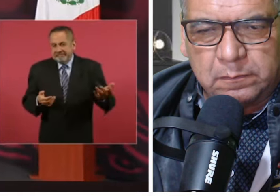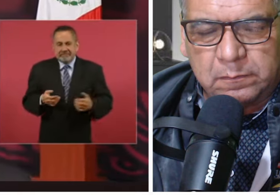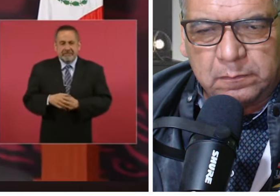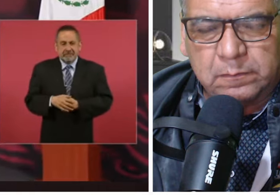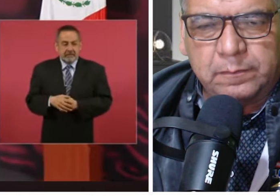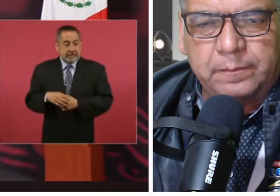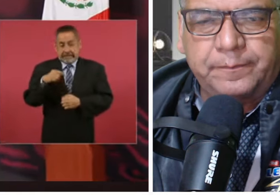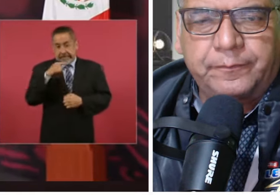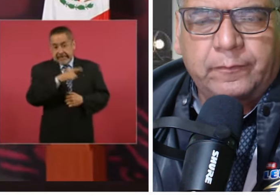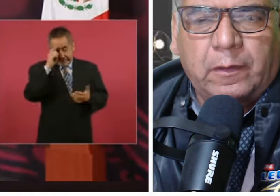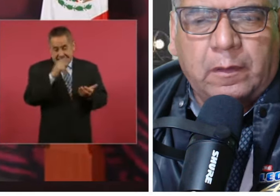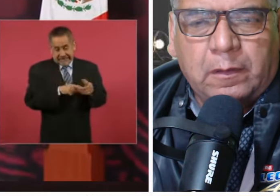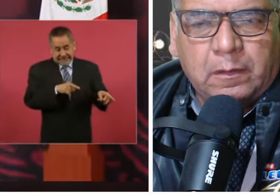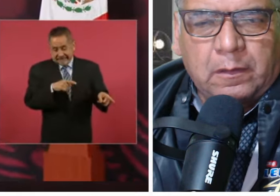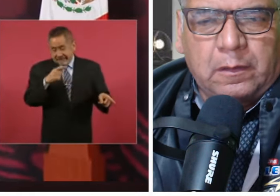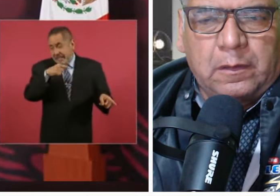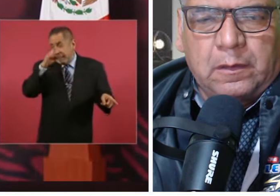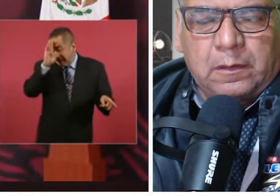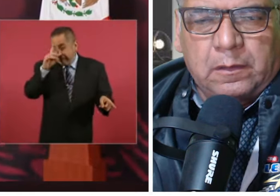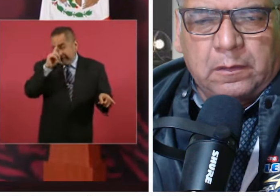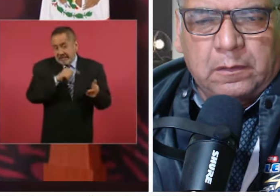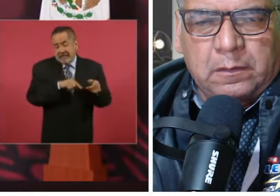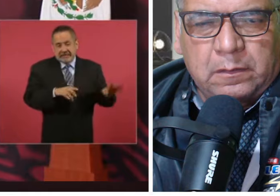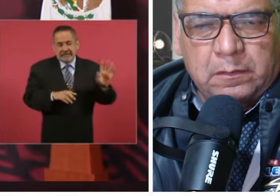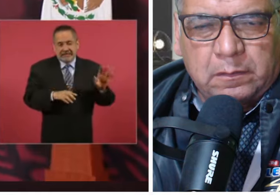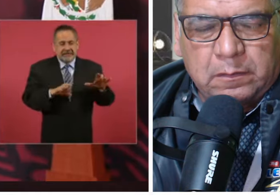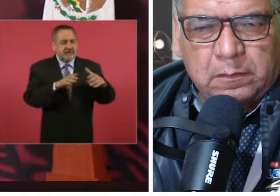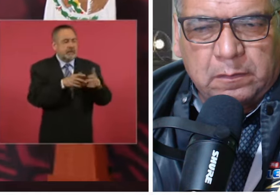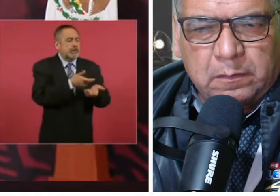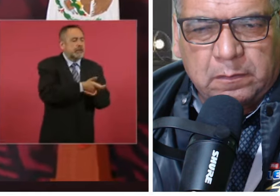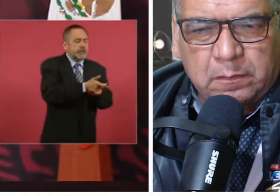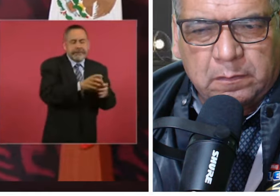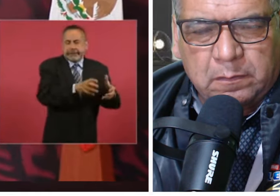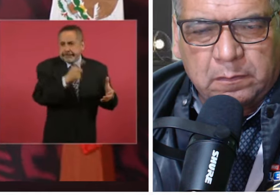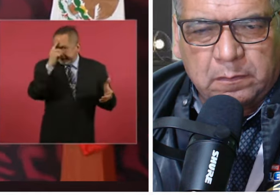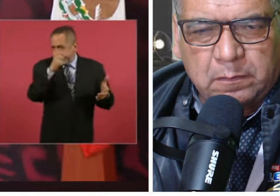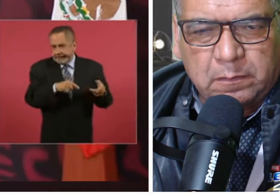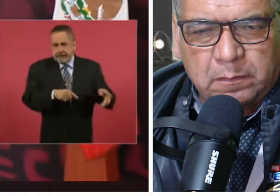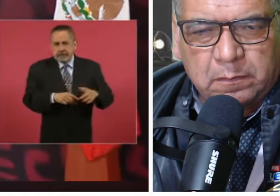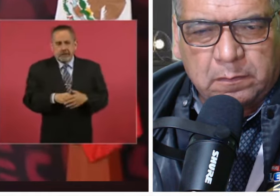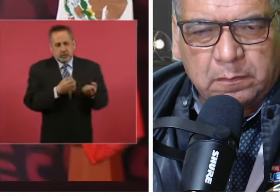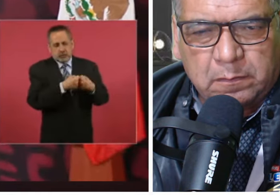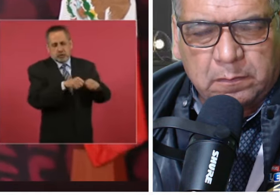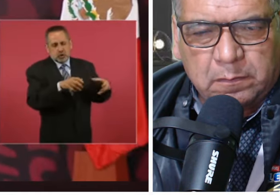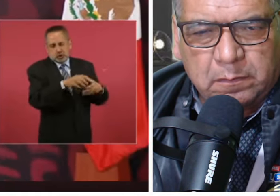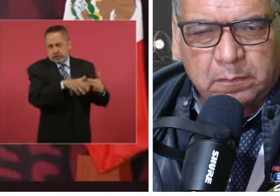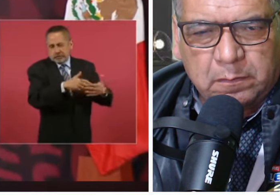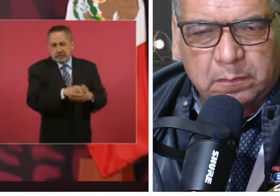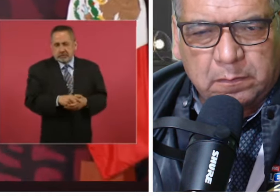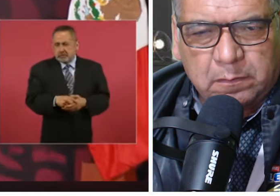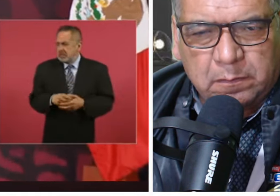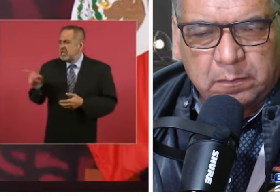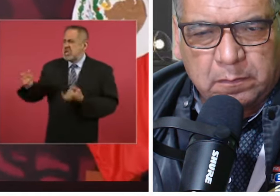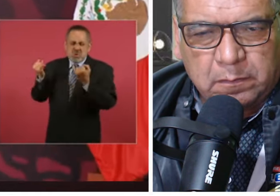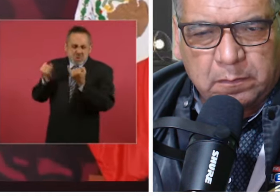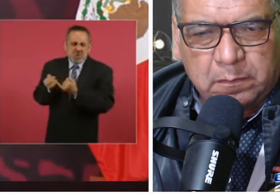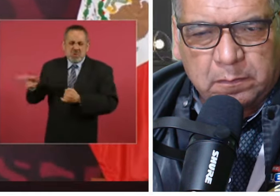Y cree este señor y los patrocinadores, sus socios, que somos